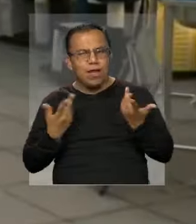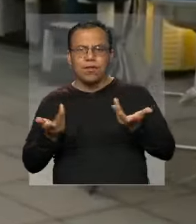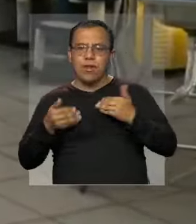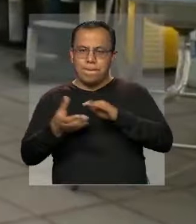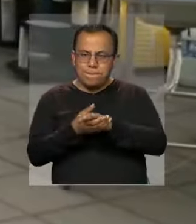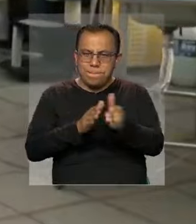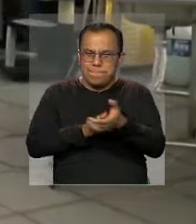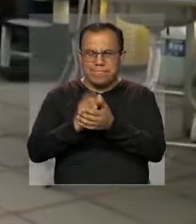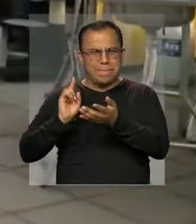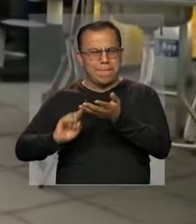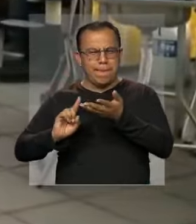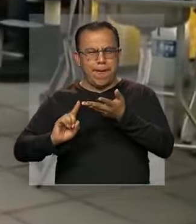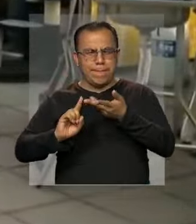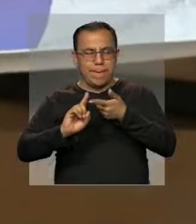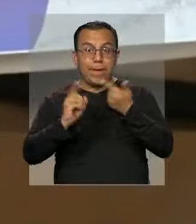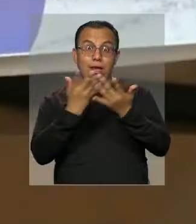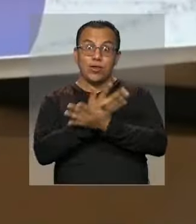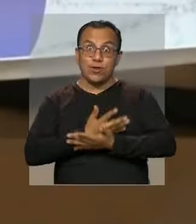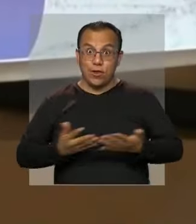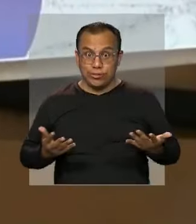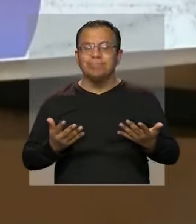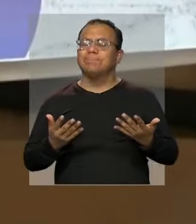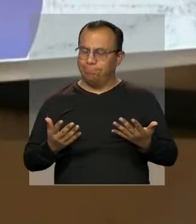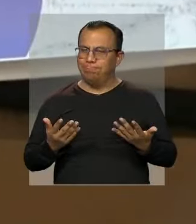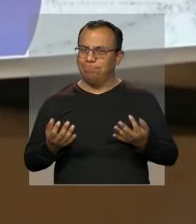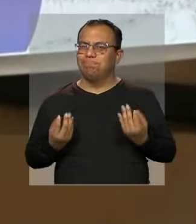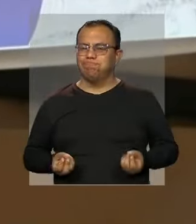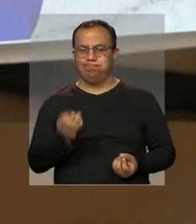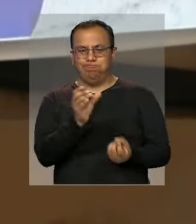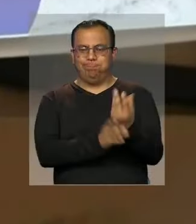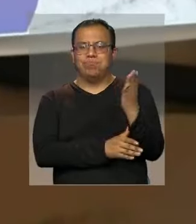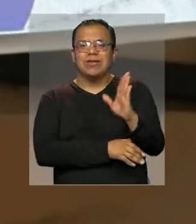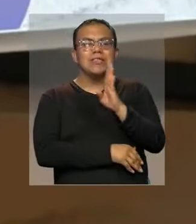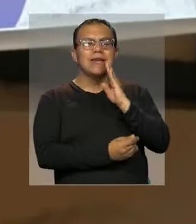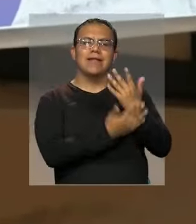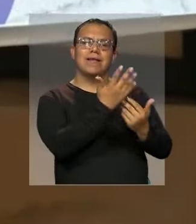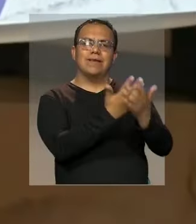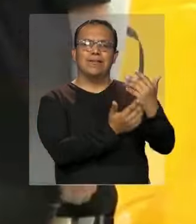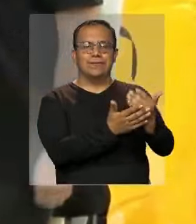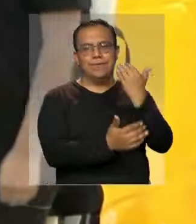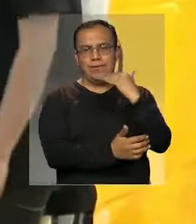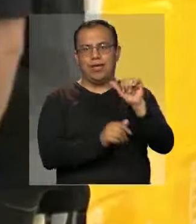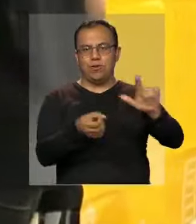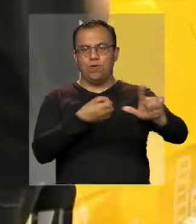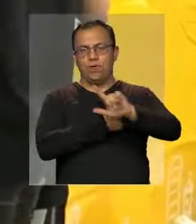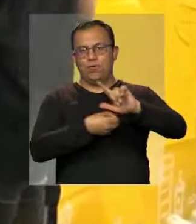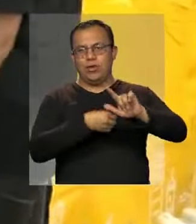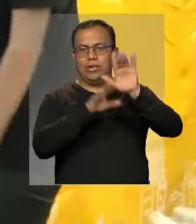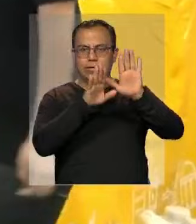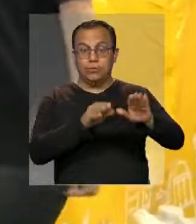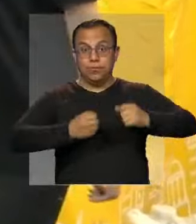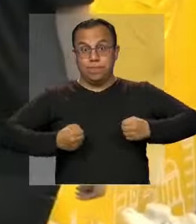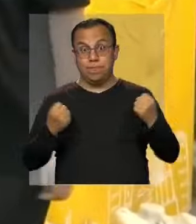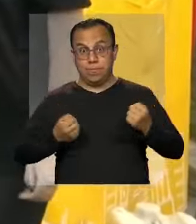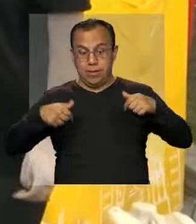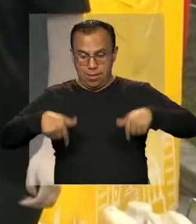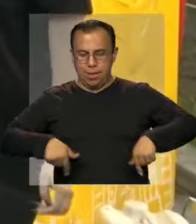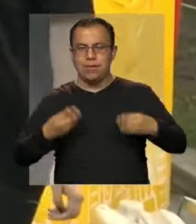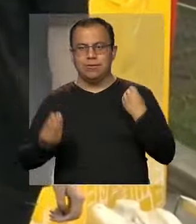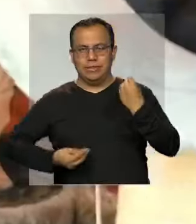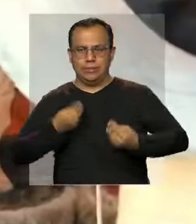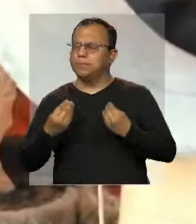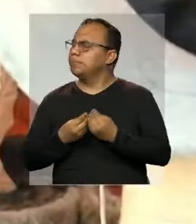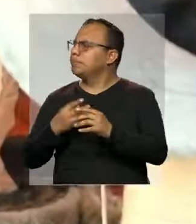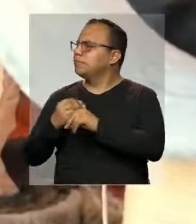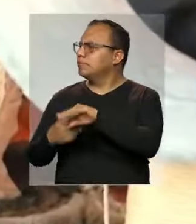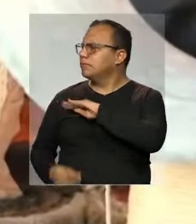bauchas y diferentes elementos que son realmente producidos directamente por las mujeres de la localidad y de Bogotá, hecho en Bogotá. Alcaldesa,